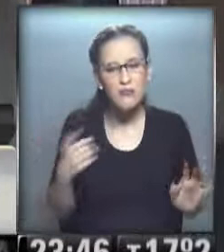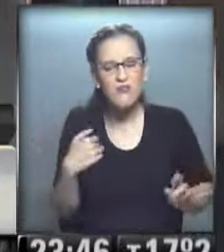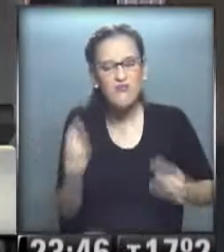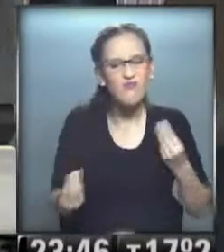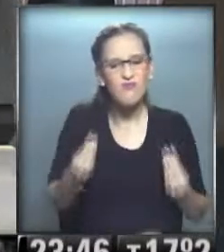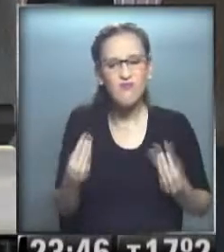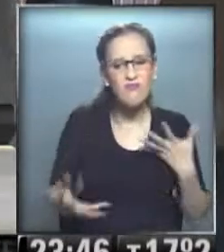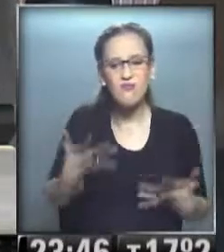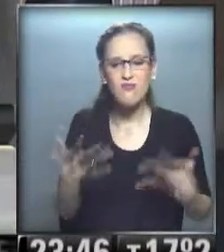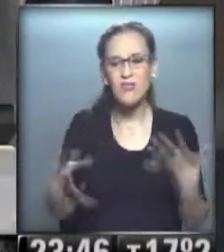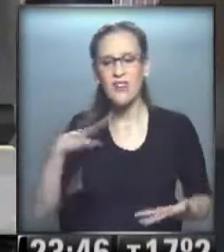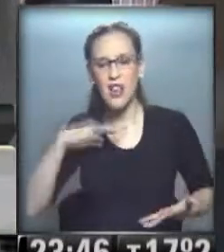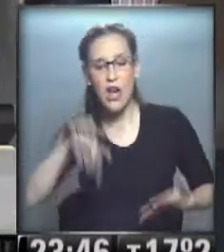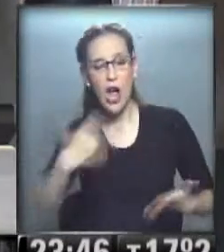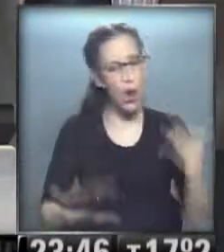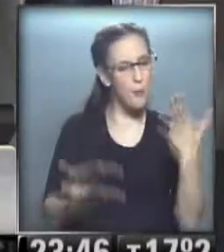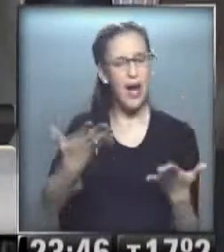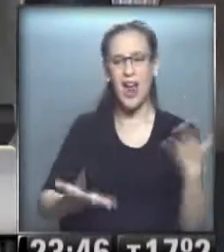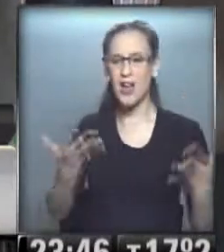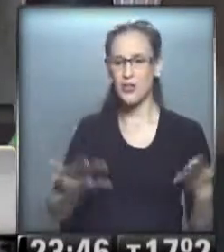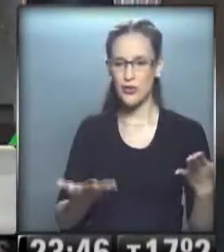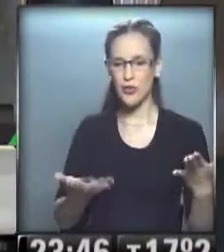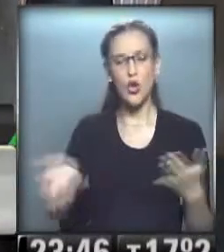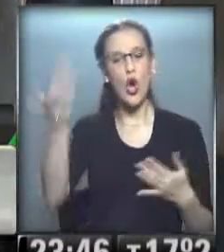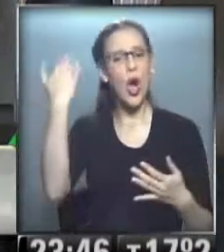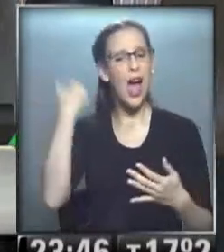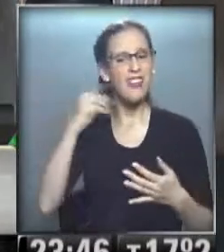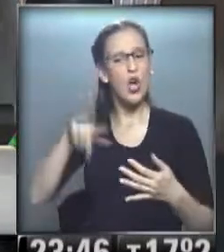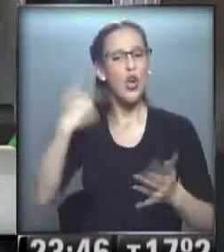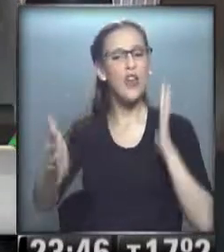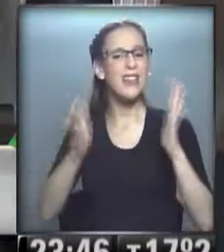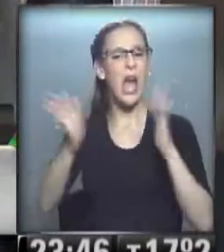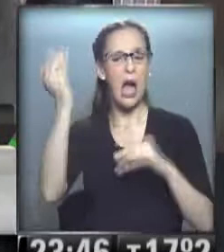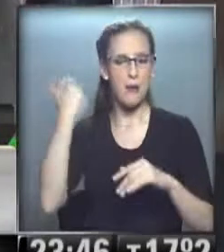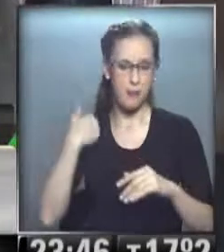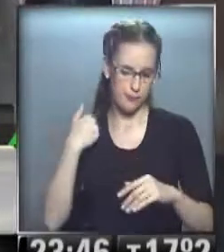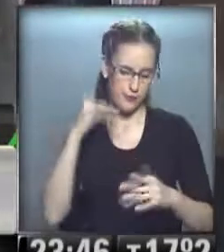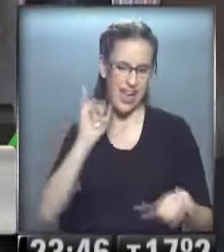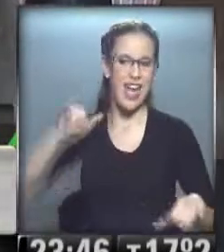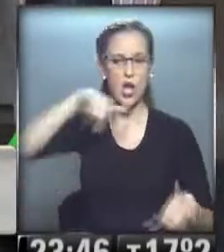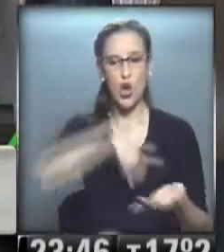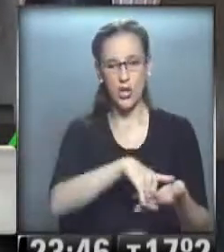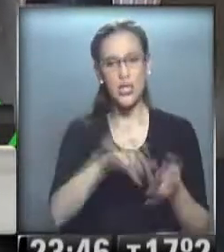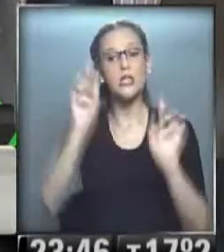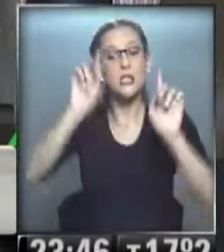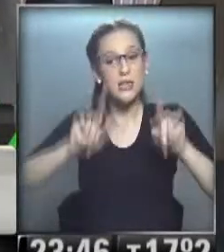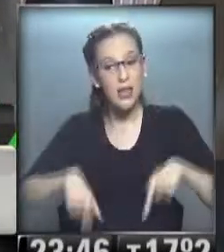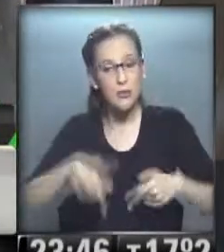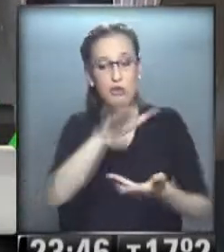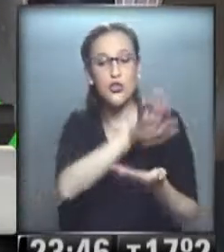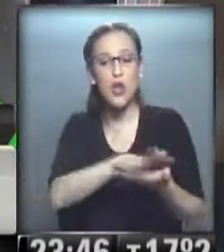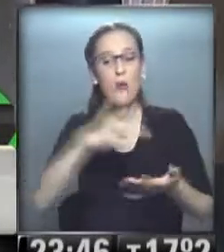que nos permiten comparar con otras épocas de Aerolíneas Argentinas y a la vez toda esa información de informes